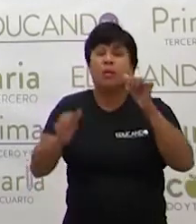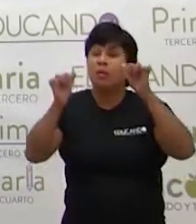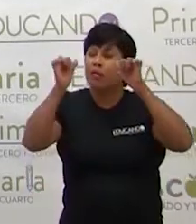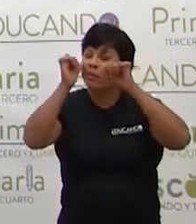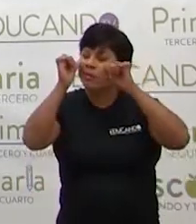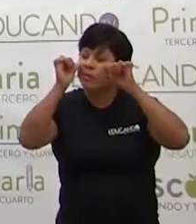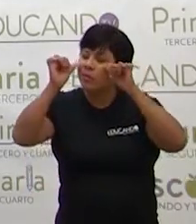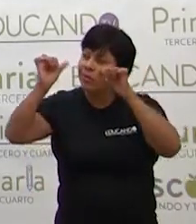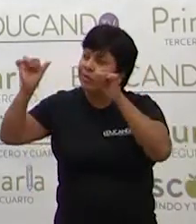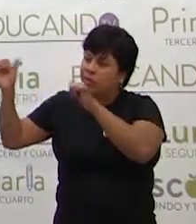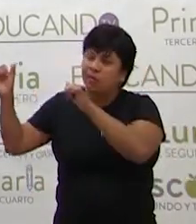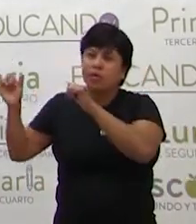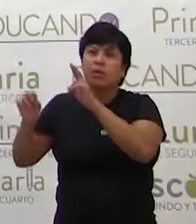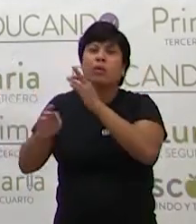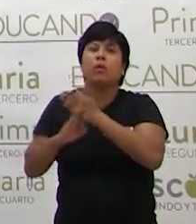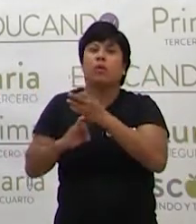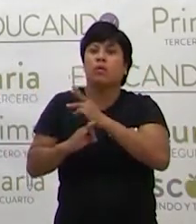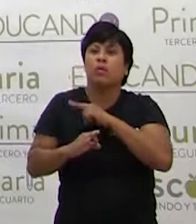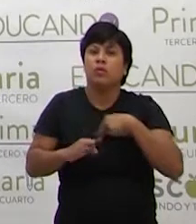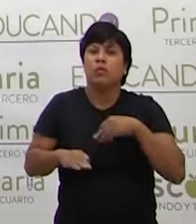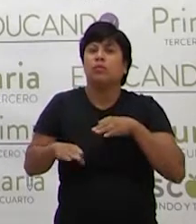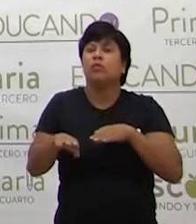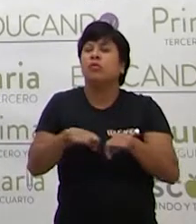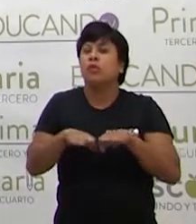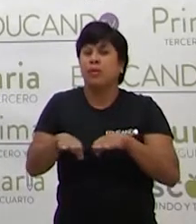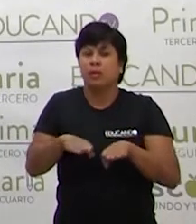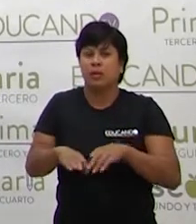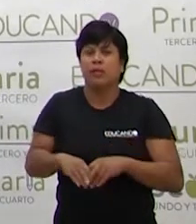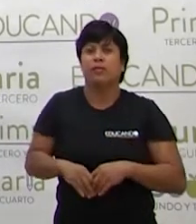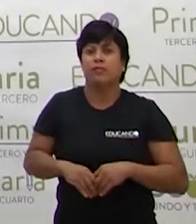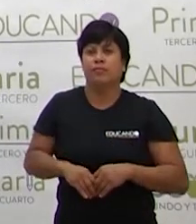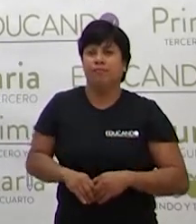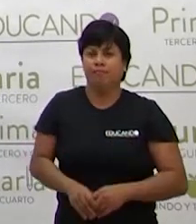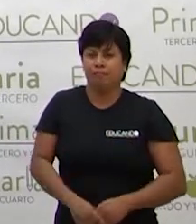mucha atención a lo que estuvimos trabajando.